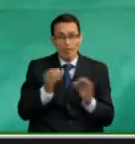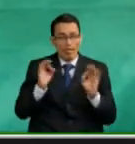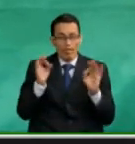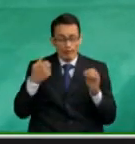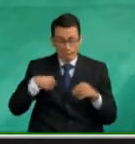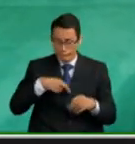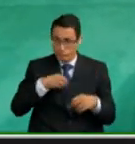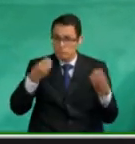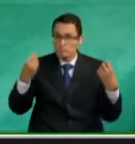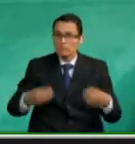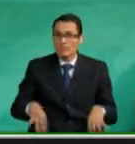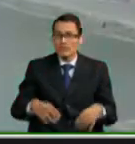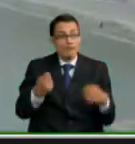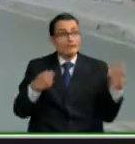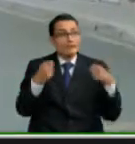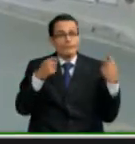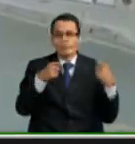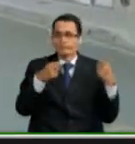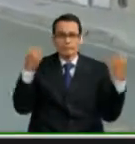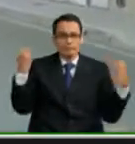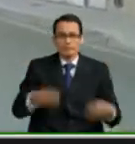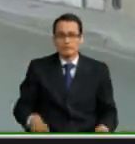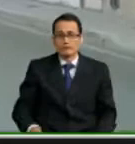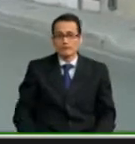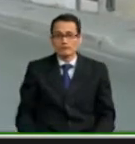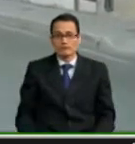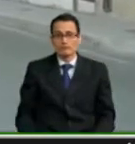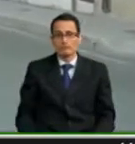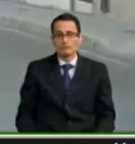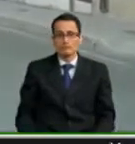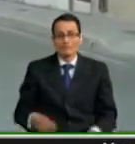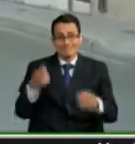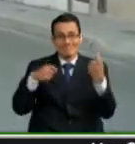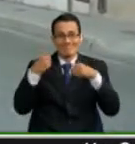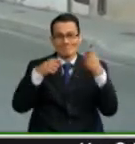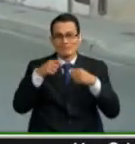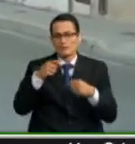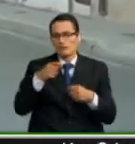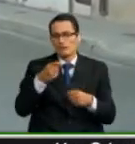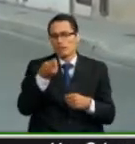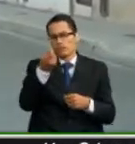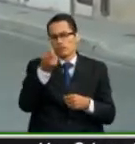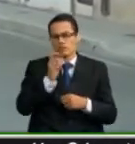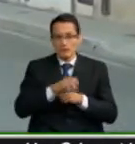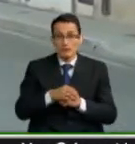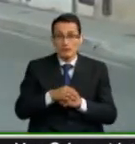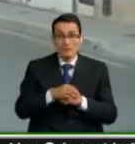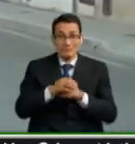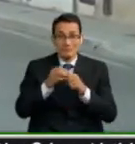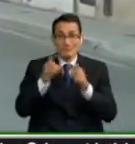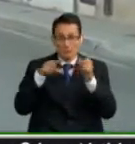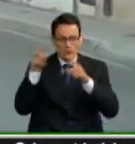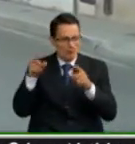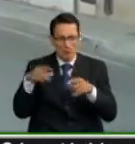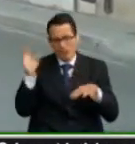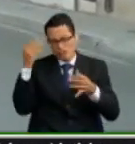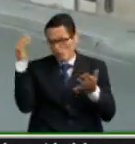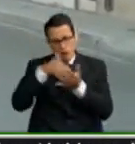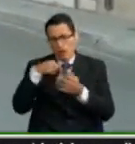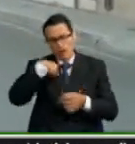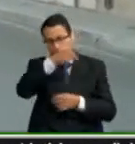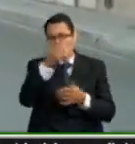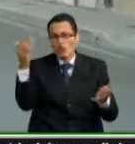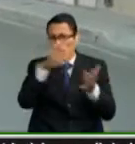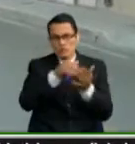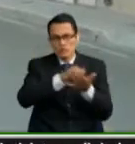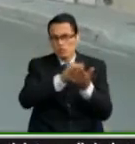perdido muchas ventas. Debido a las pocas ventas que se realizan allí, muchos de los vendedores han regresado nuevamente al lugar